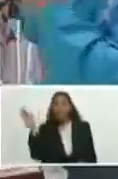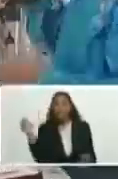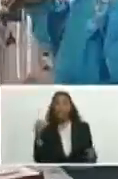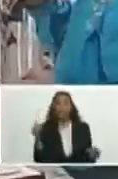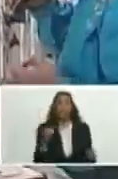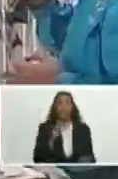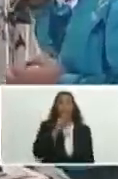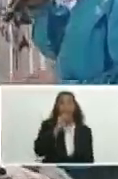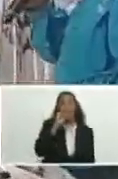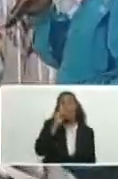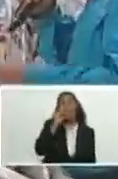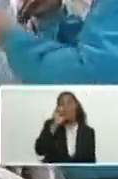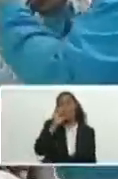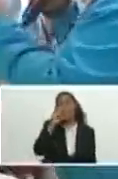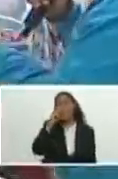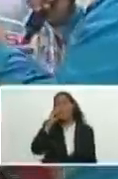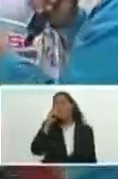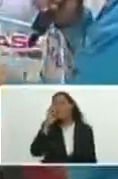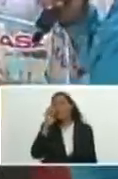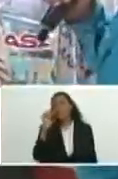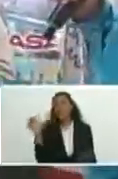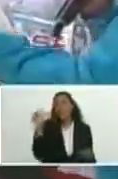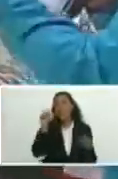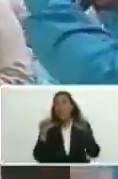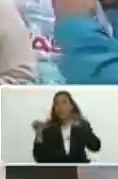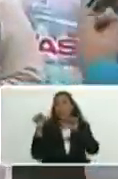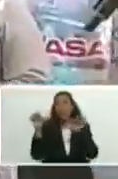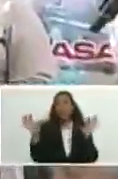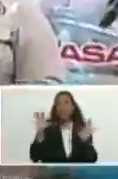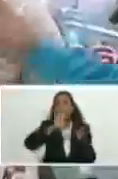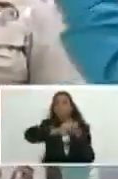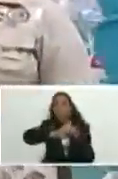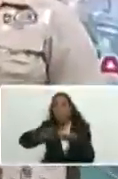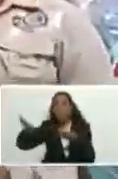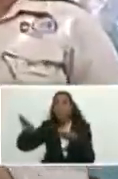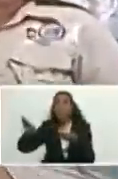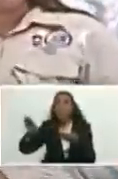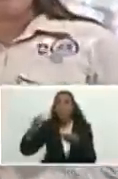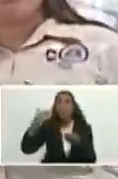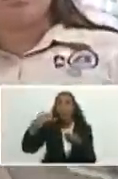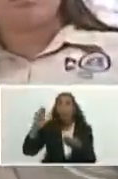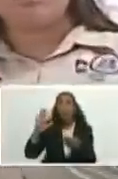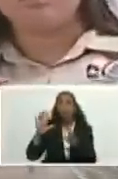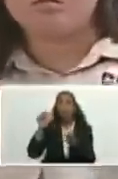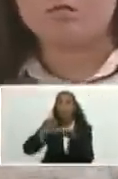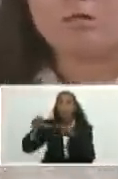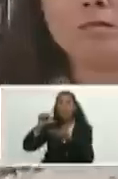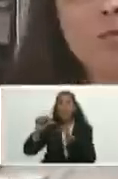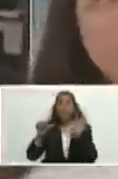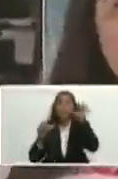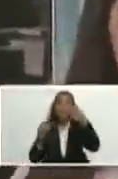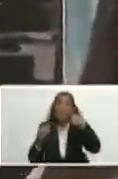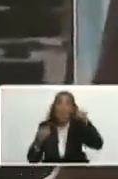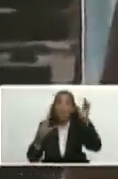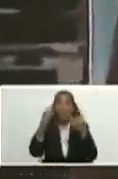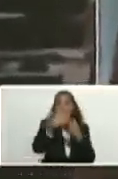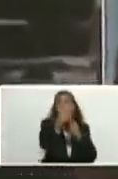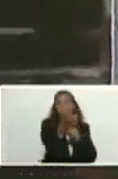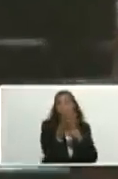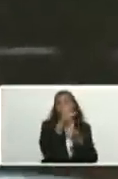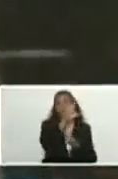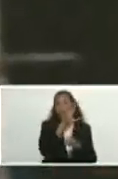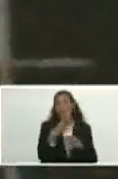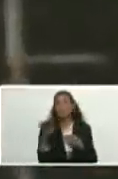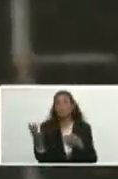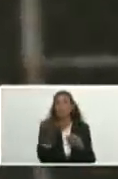Laminoy 2.0. Este aceite de laminación sustituyó al Norpar 13, que era fabricado por la ExxonMobil y